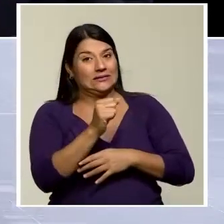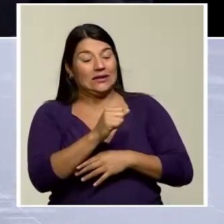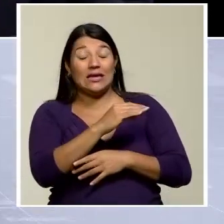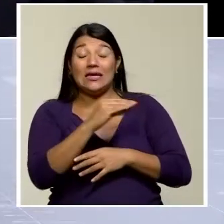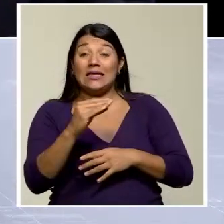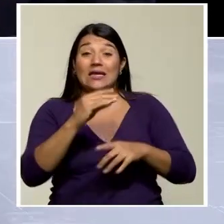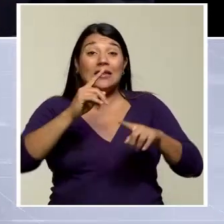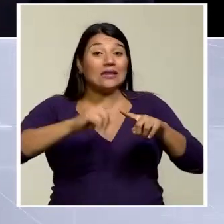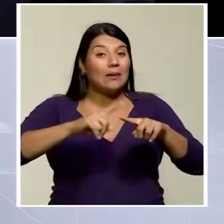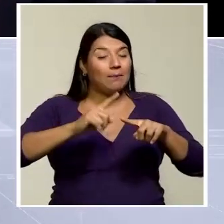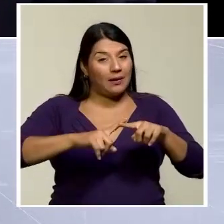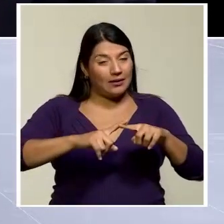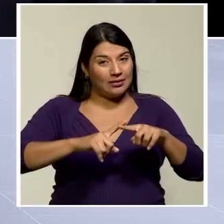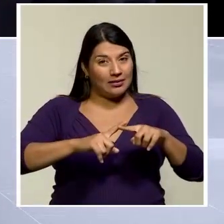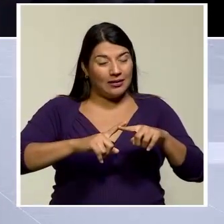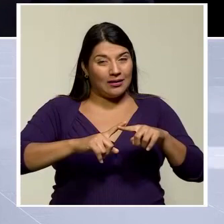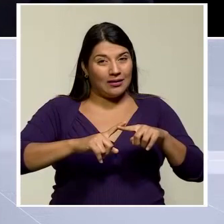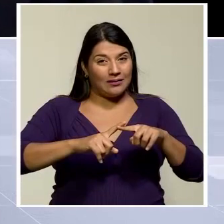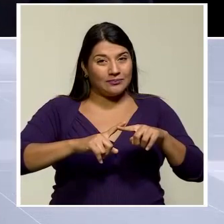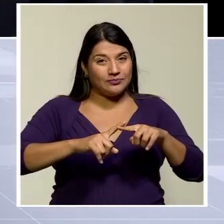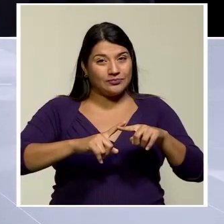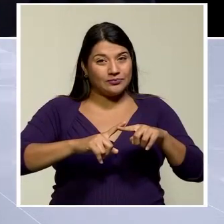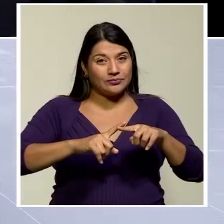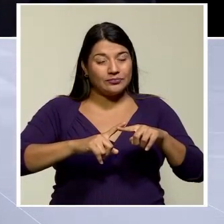depender de